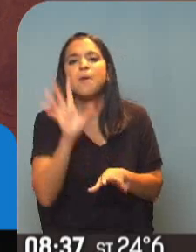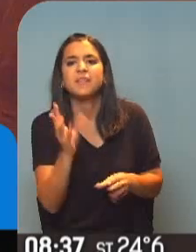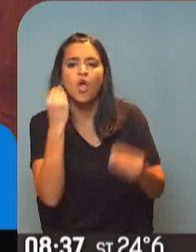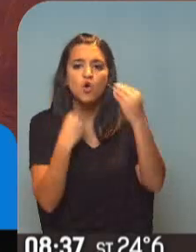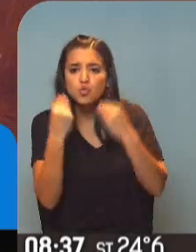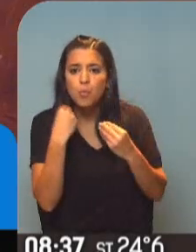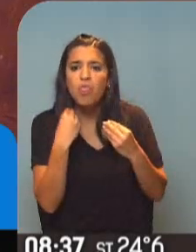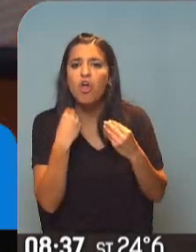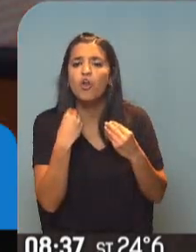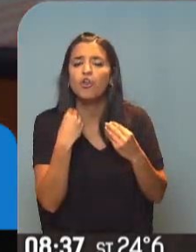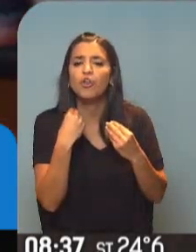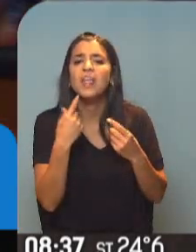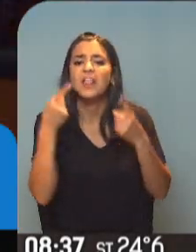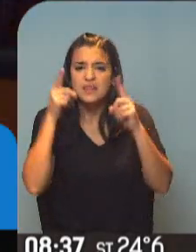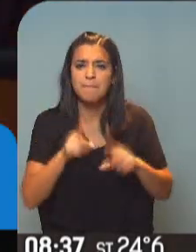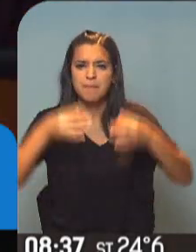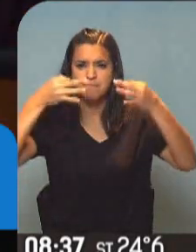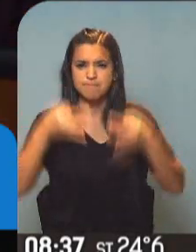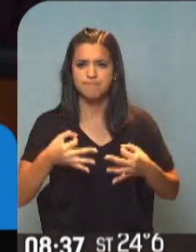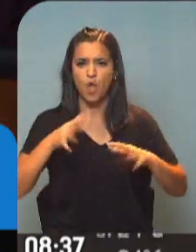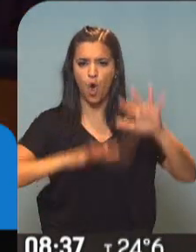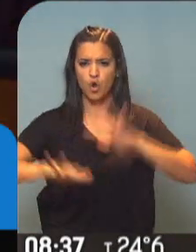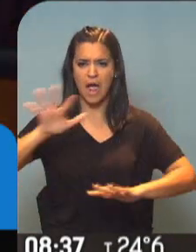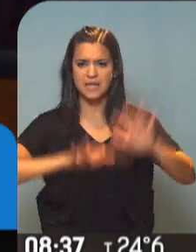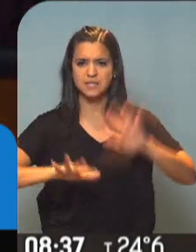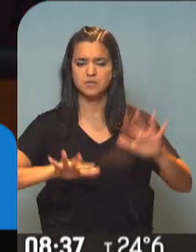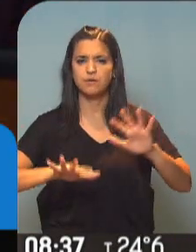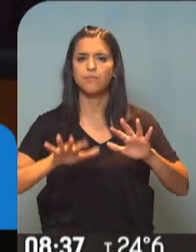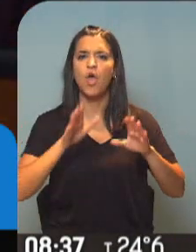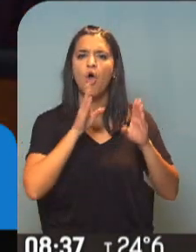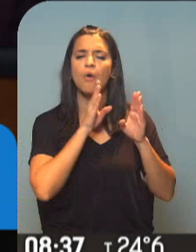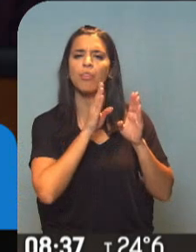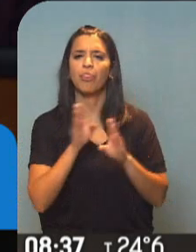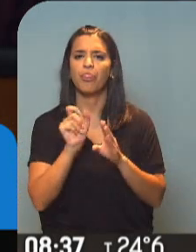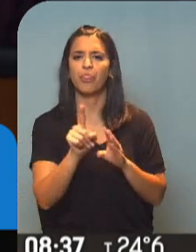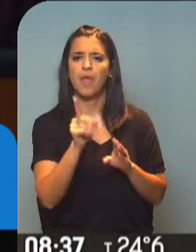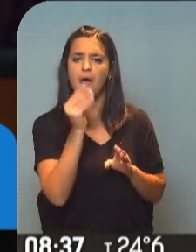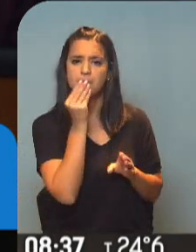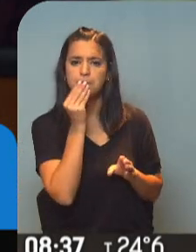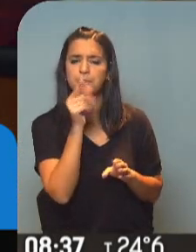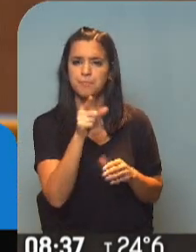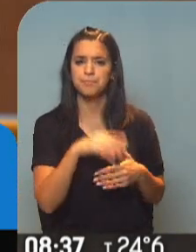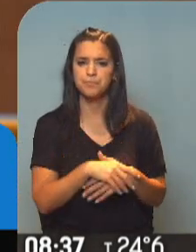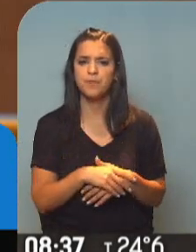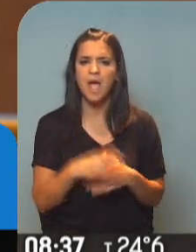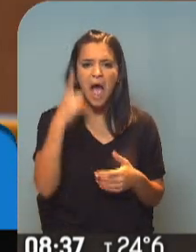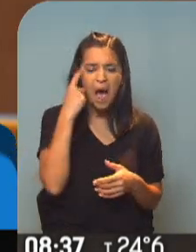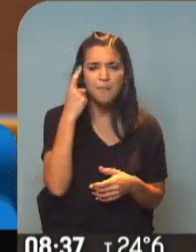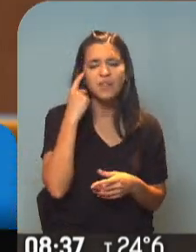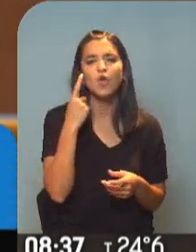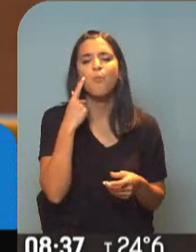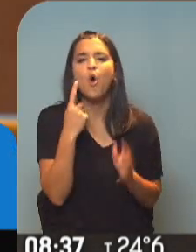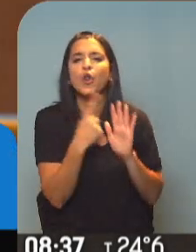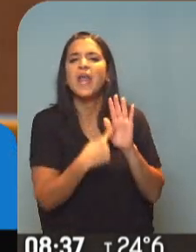pasivos sino en activos organizadores de su alimento no aprender las reglas del negocio